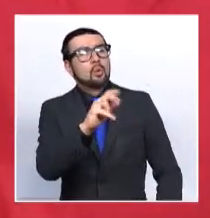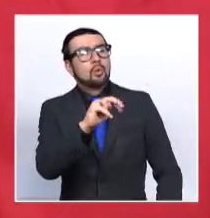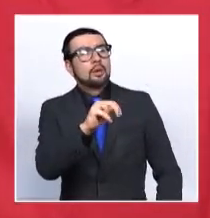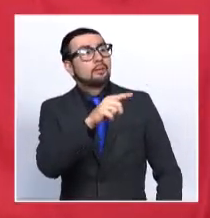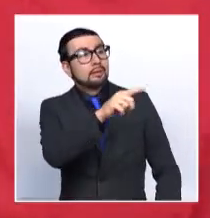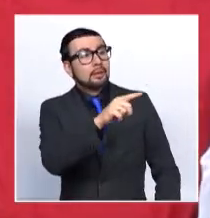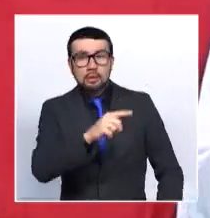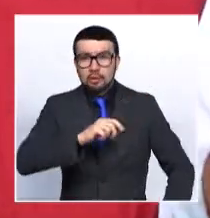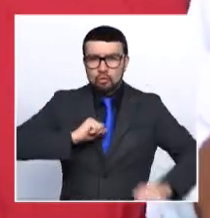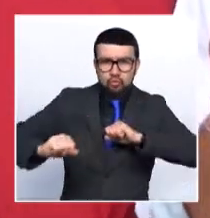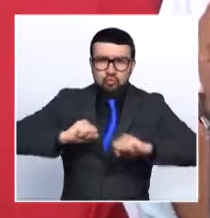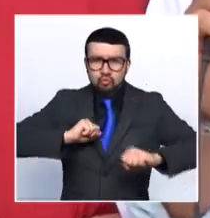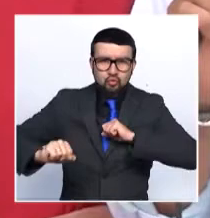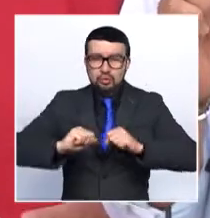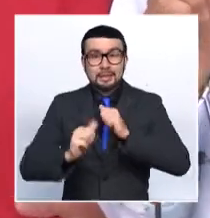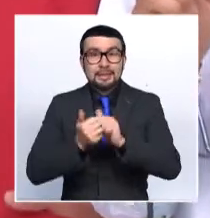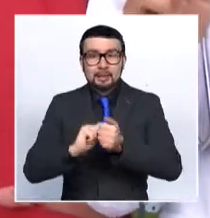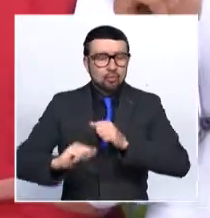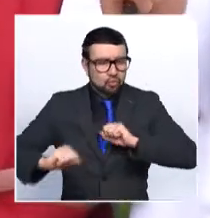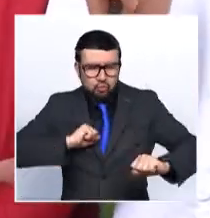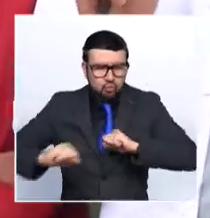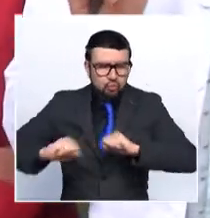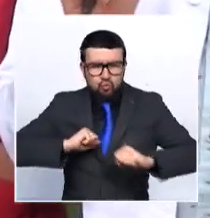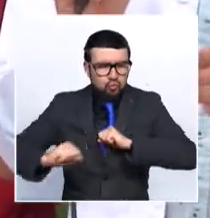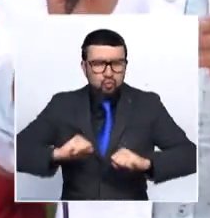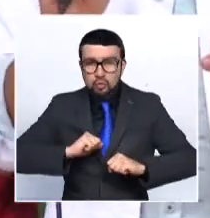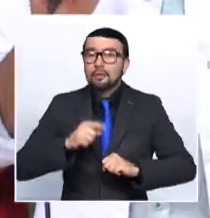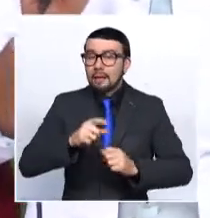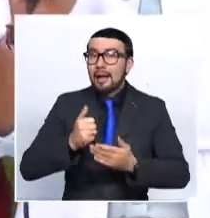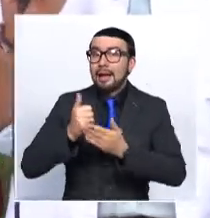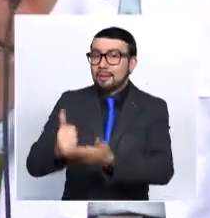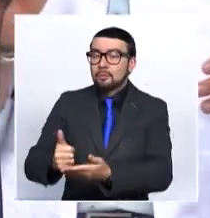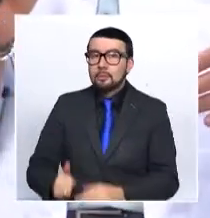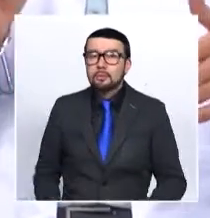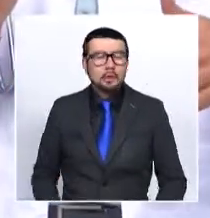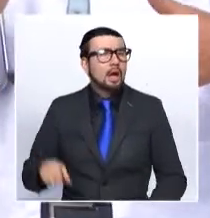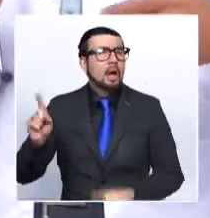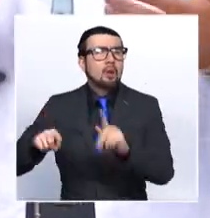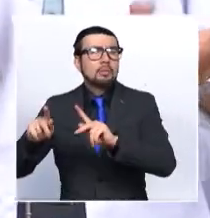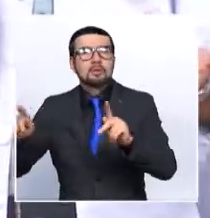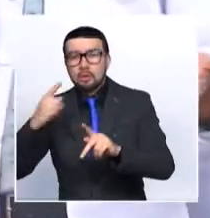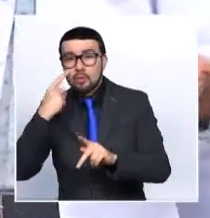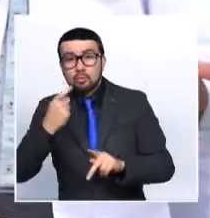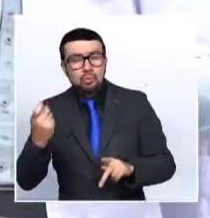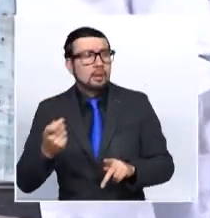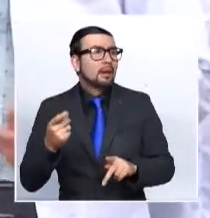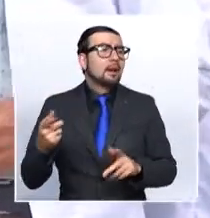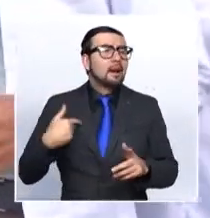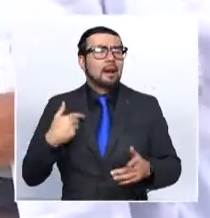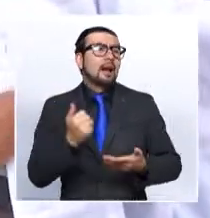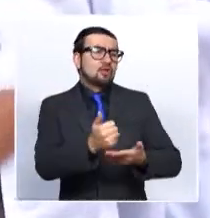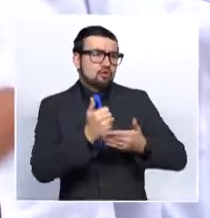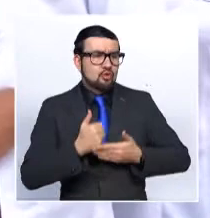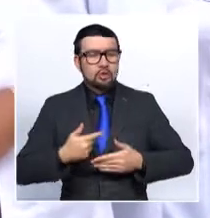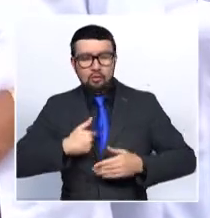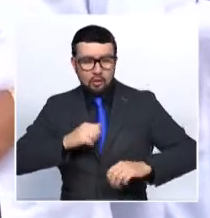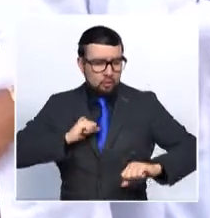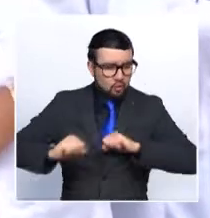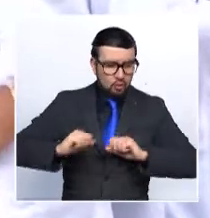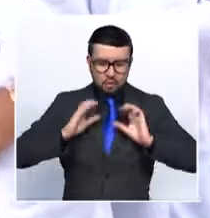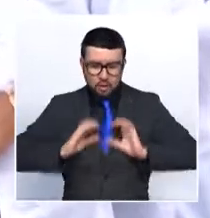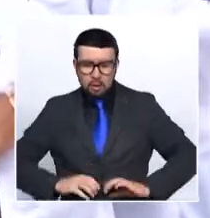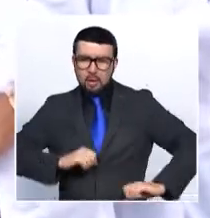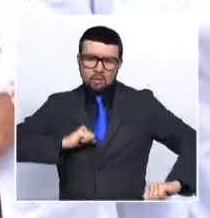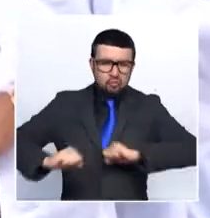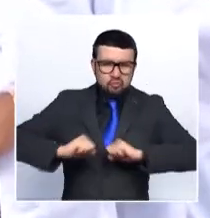físico, y muchas personas se dan a la tarea de buscar cierto acompañamiento a través de la actividad física para el